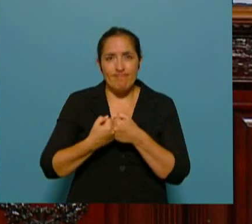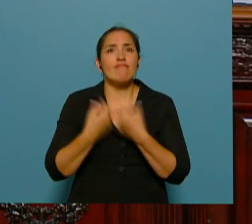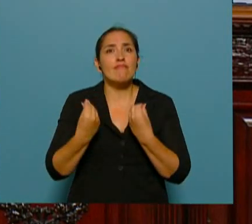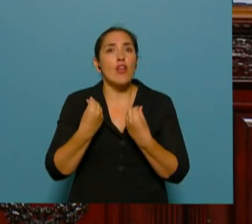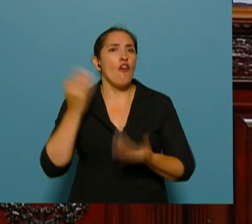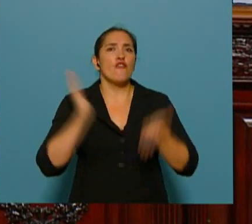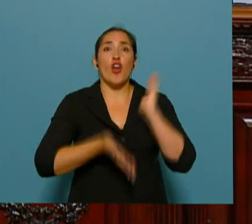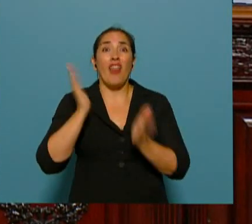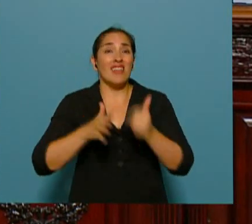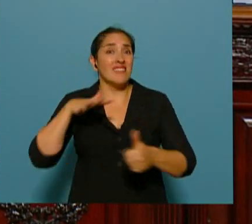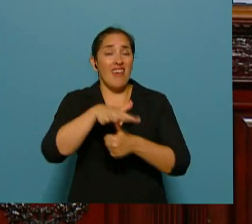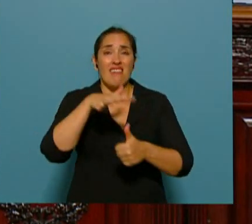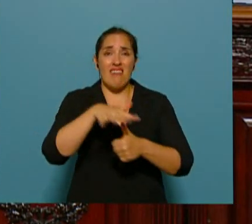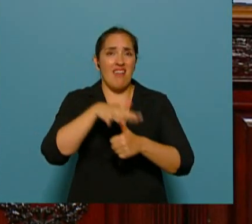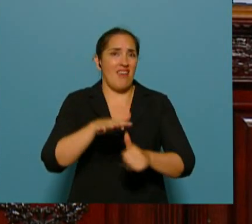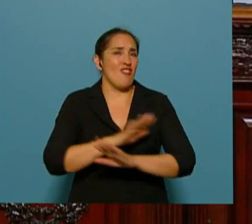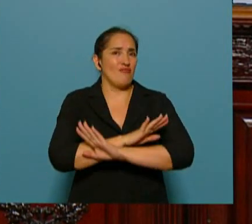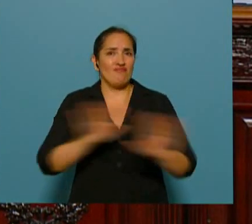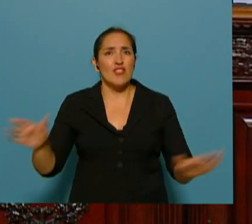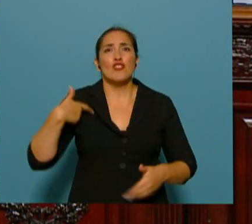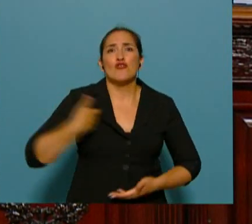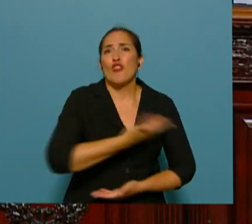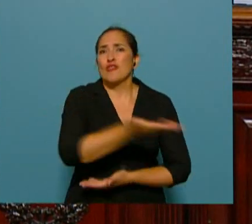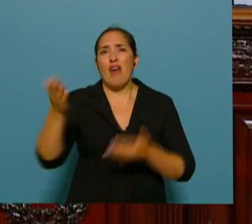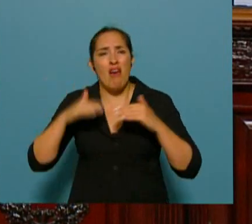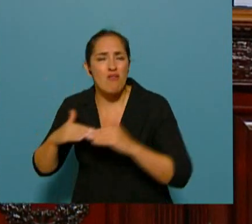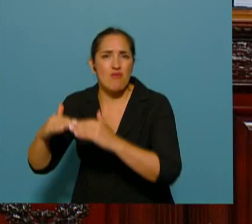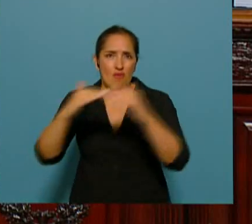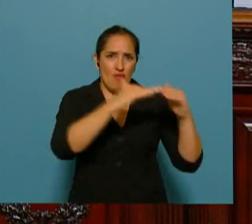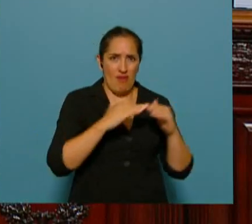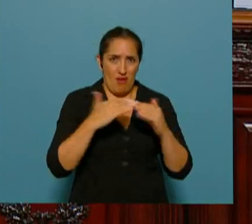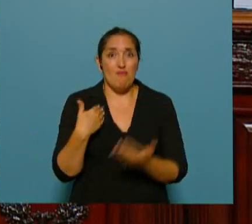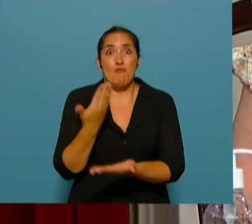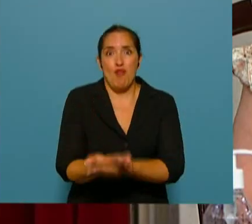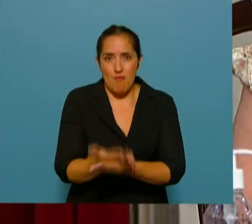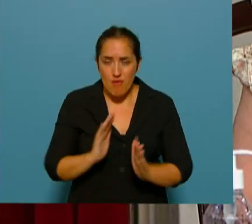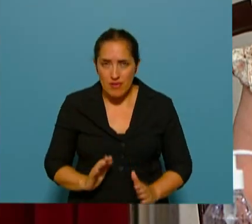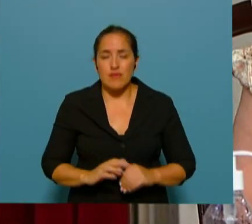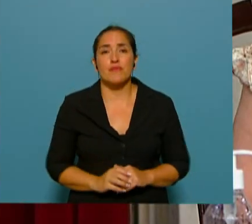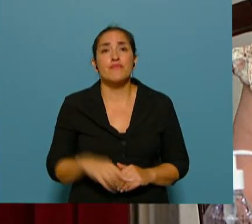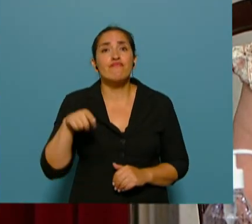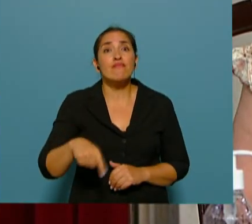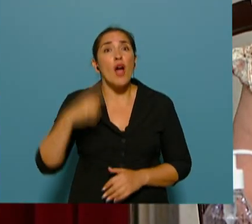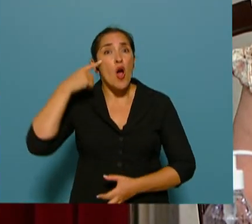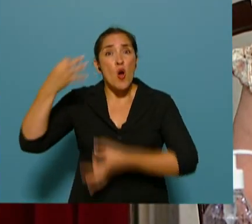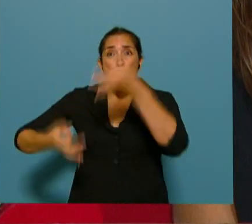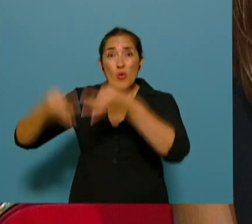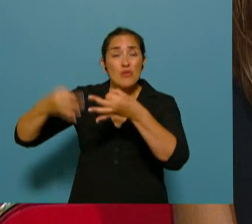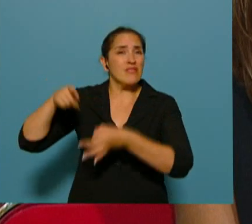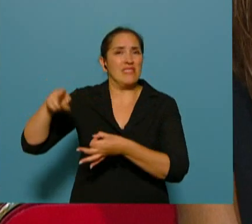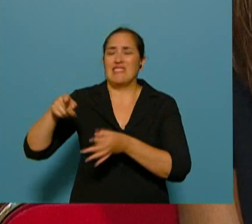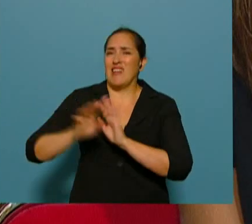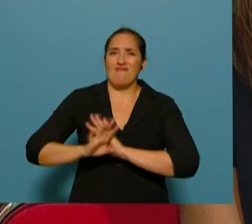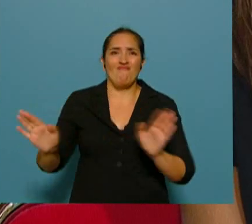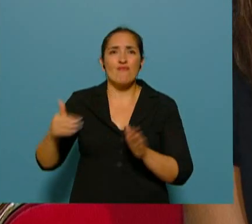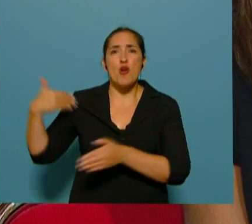la violencia de género y por una sociedad más igualitaria. La práctica judicial ha sido deficitaria en